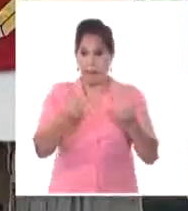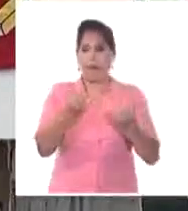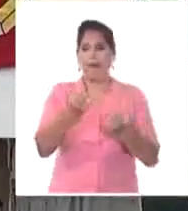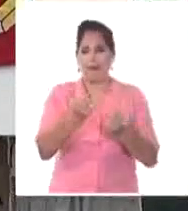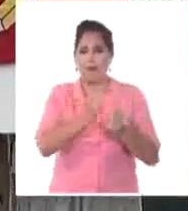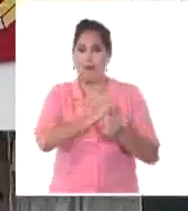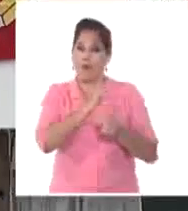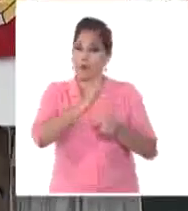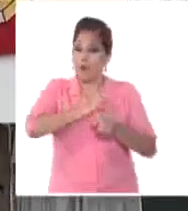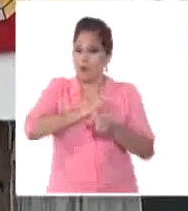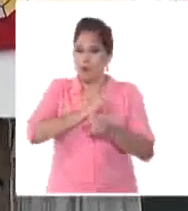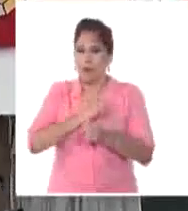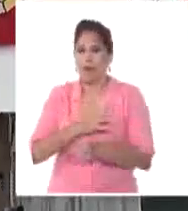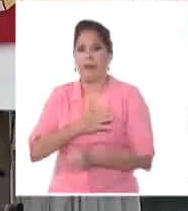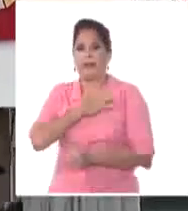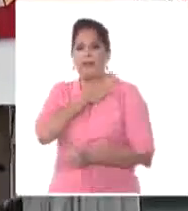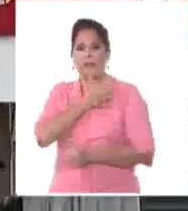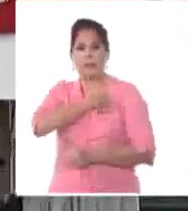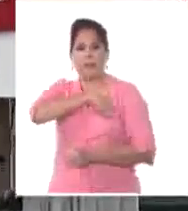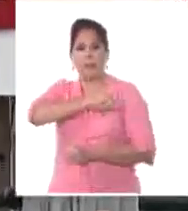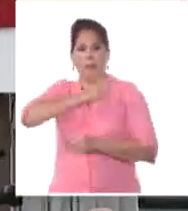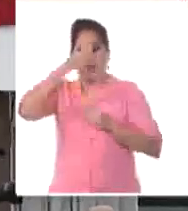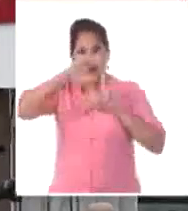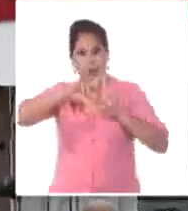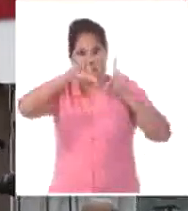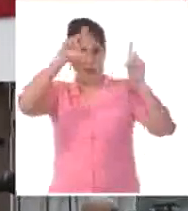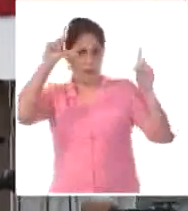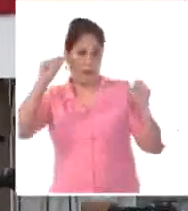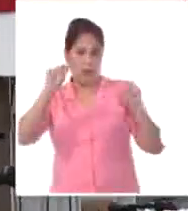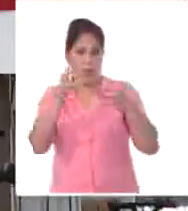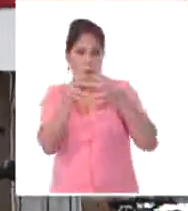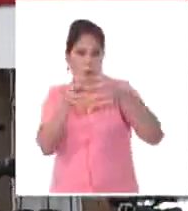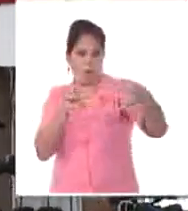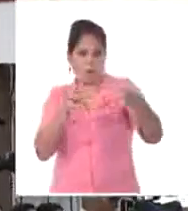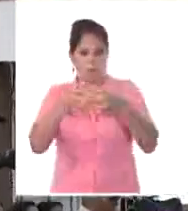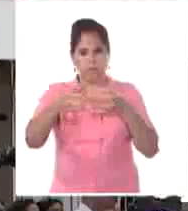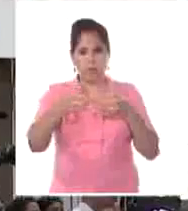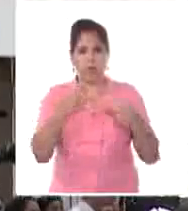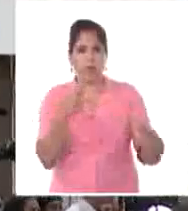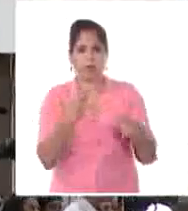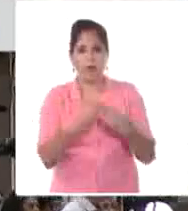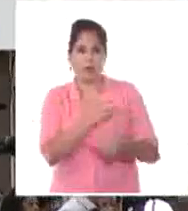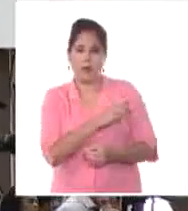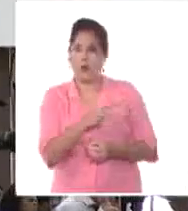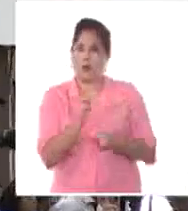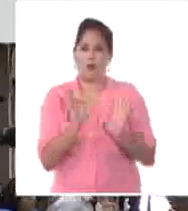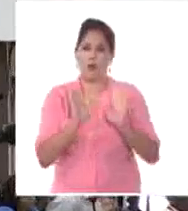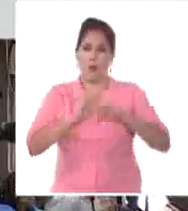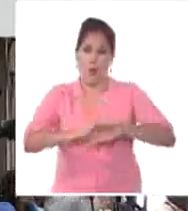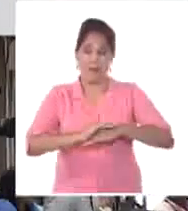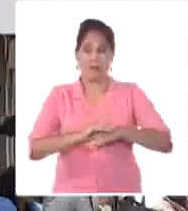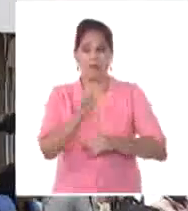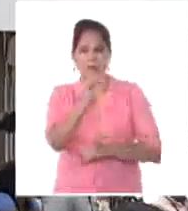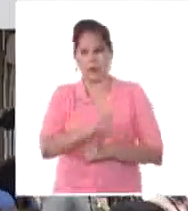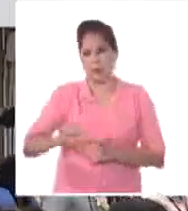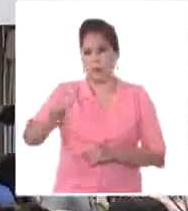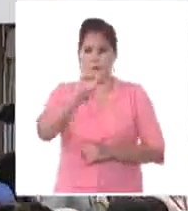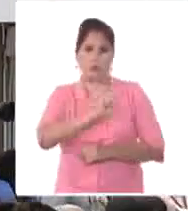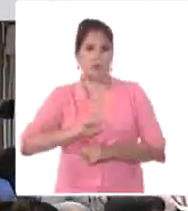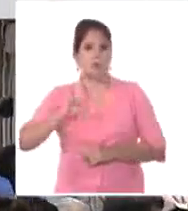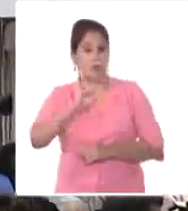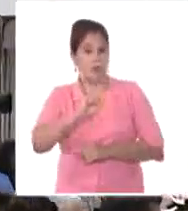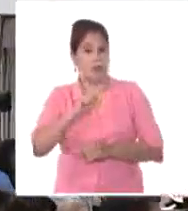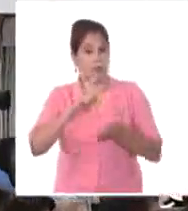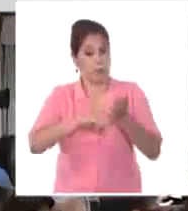como herramienta para asfixiar al pueblo cubano, quebrar su unidad y confianza en la revolución, en el socialismo, en